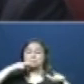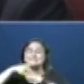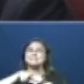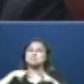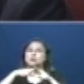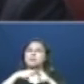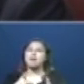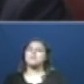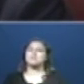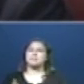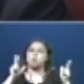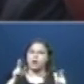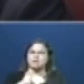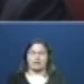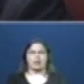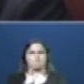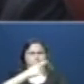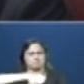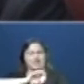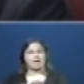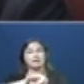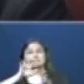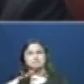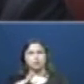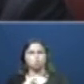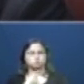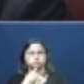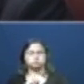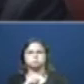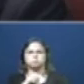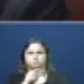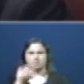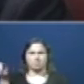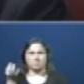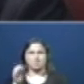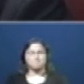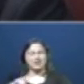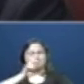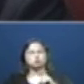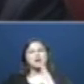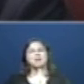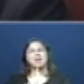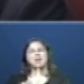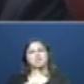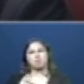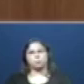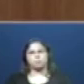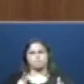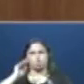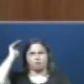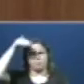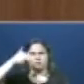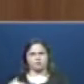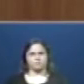y vertebrada Castilla y león tiene algo que decir respecto a este impulso de calidad democrática primero porque